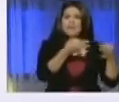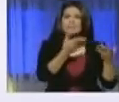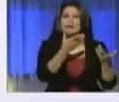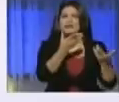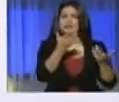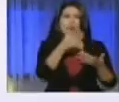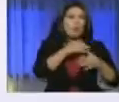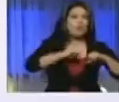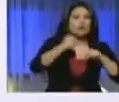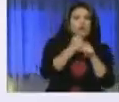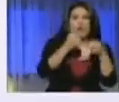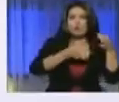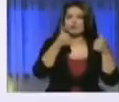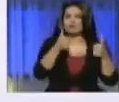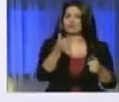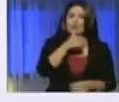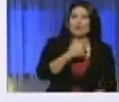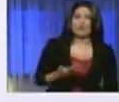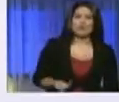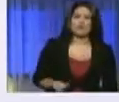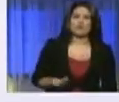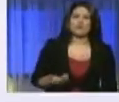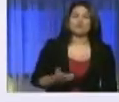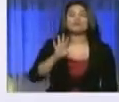Fedecámara gobernó este país